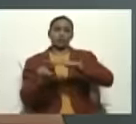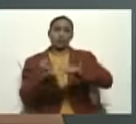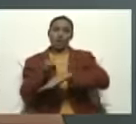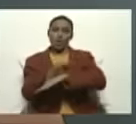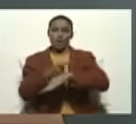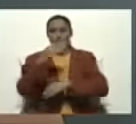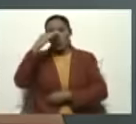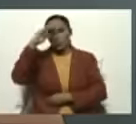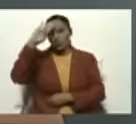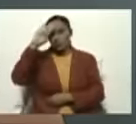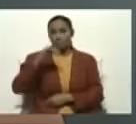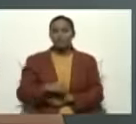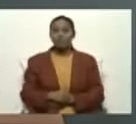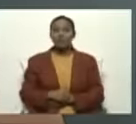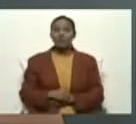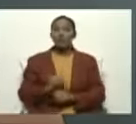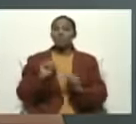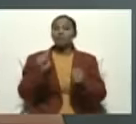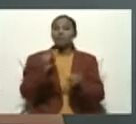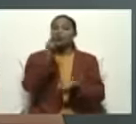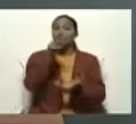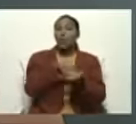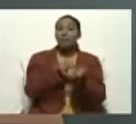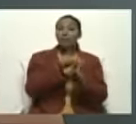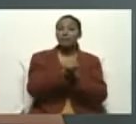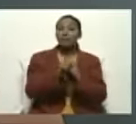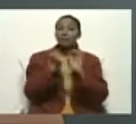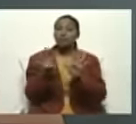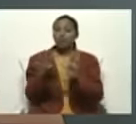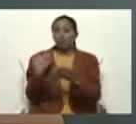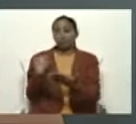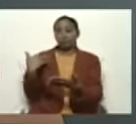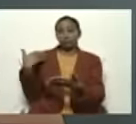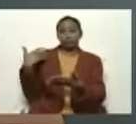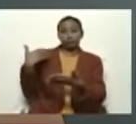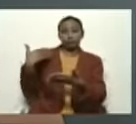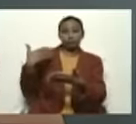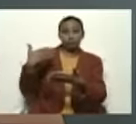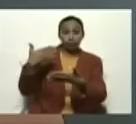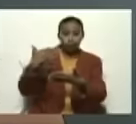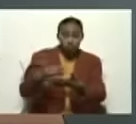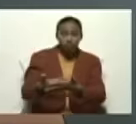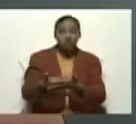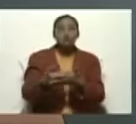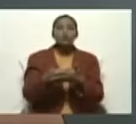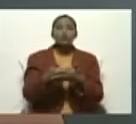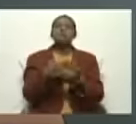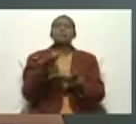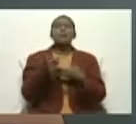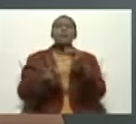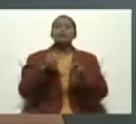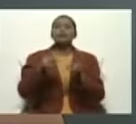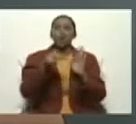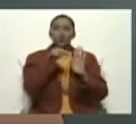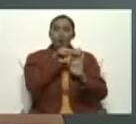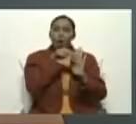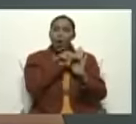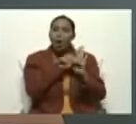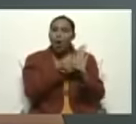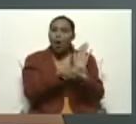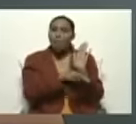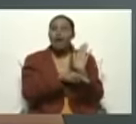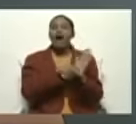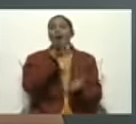estamos, después del 2019, en un proceso normativo importantísimo. Se han aprobado